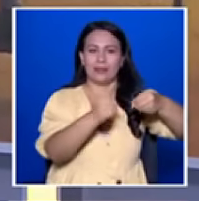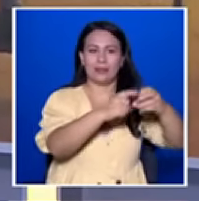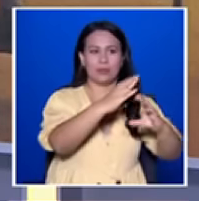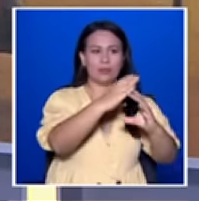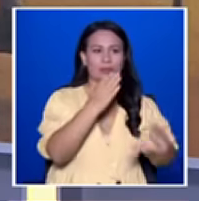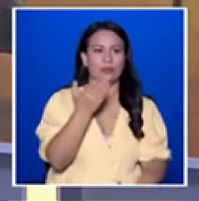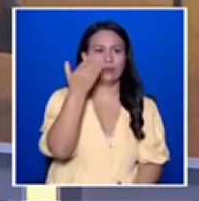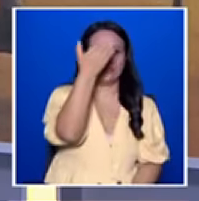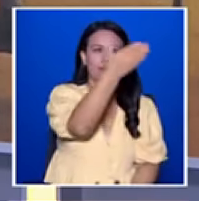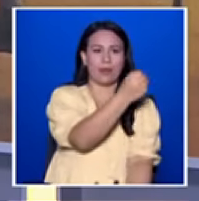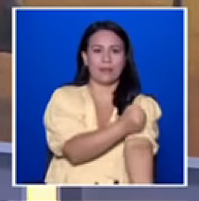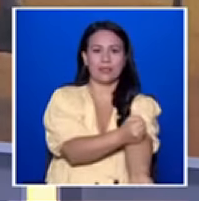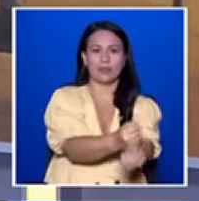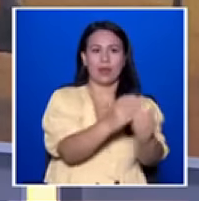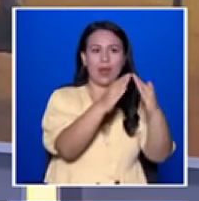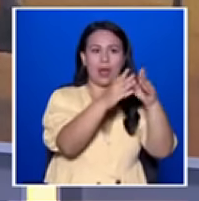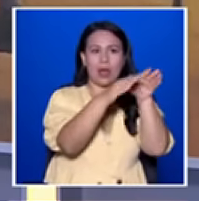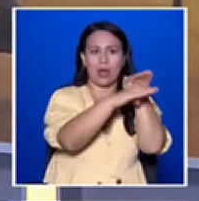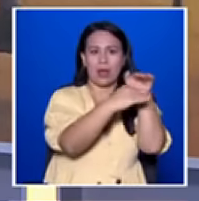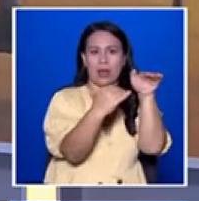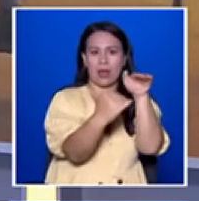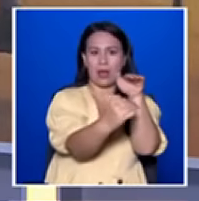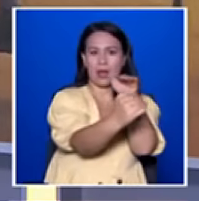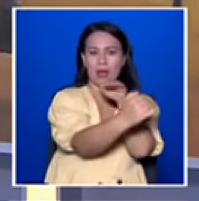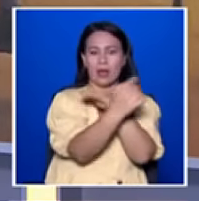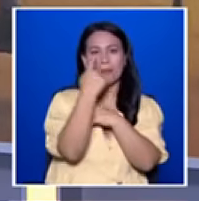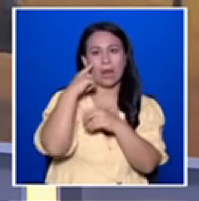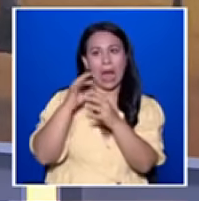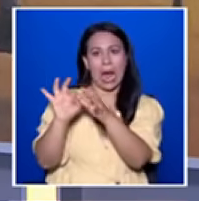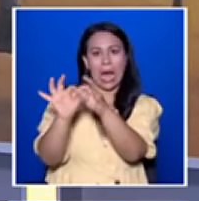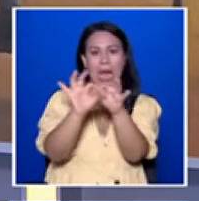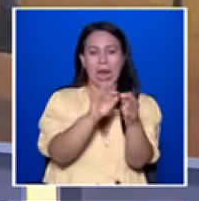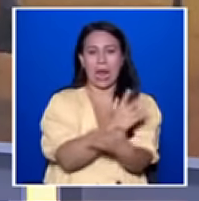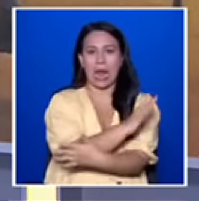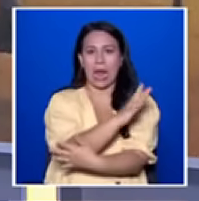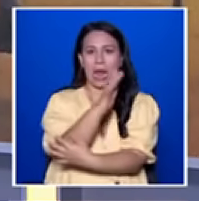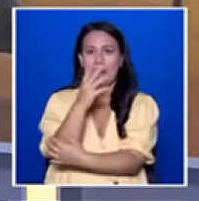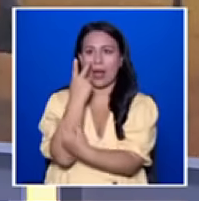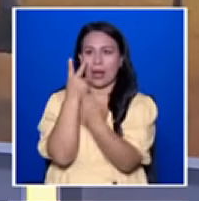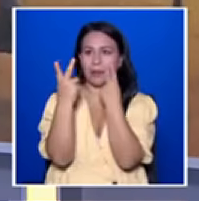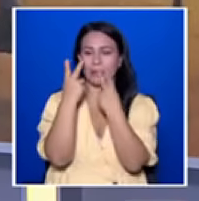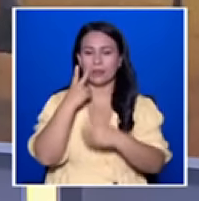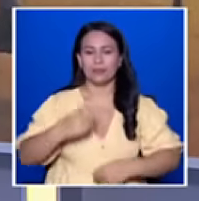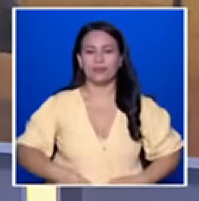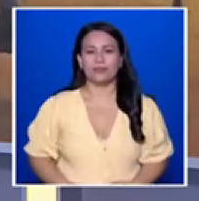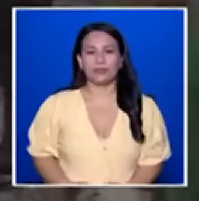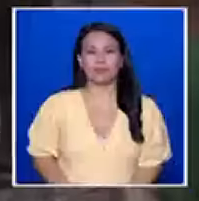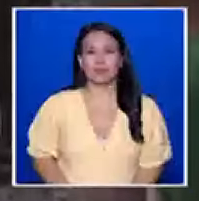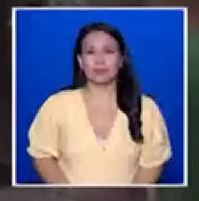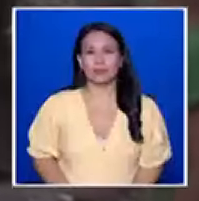que realizó personal municipal para recuperar este espacio público, como nos cuenta ahora María Gabriela Carpio.